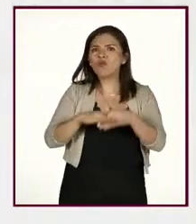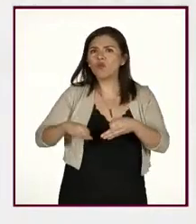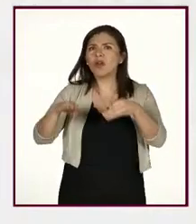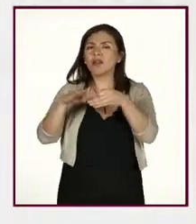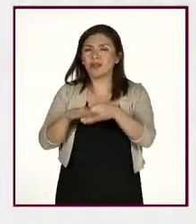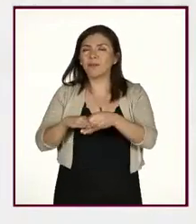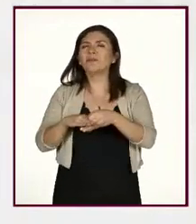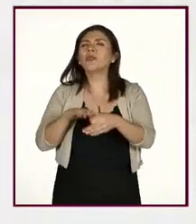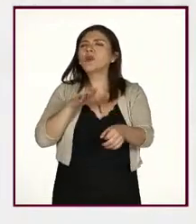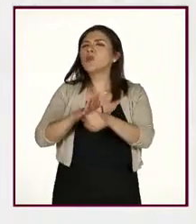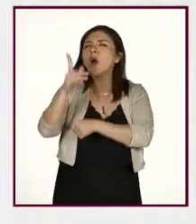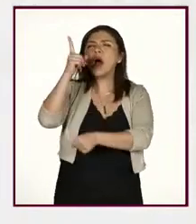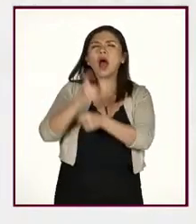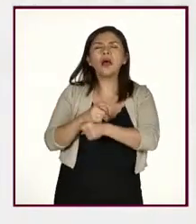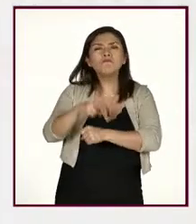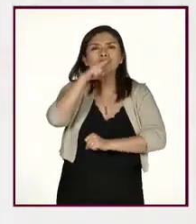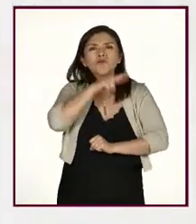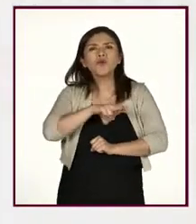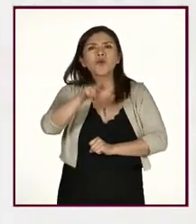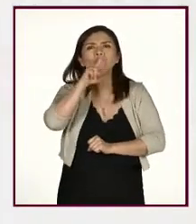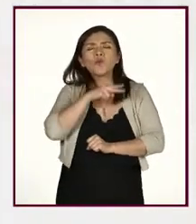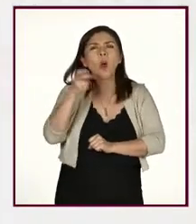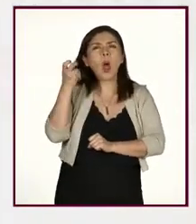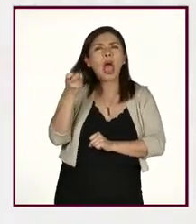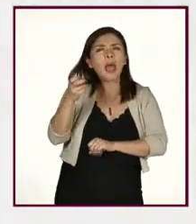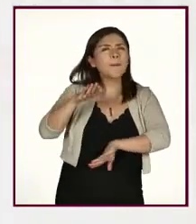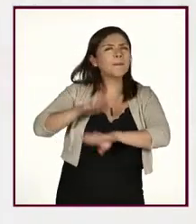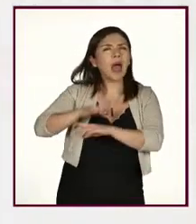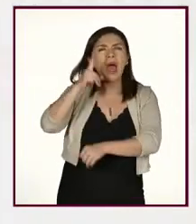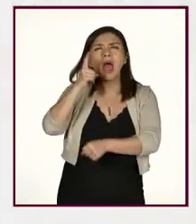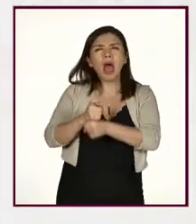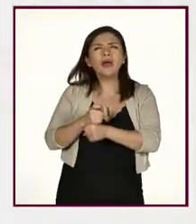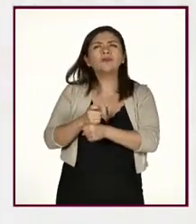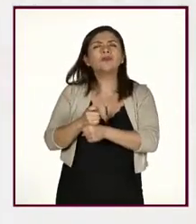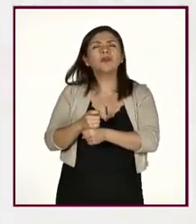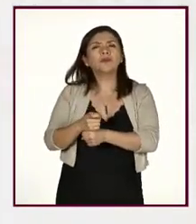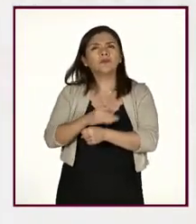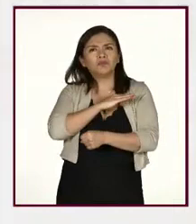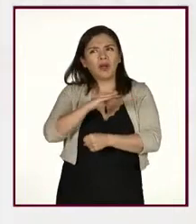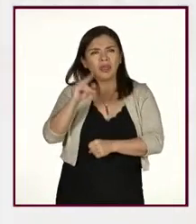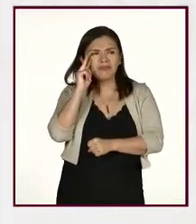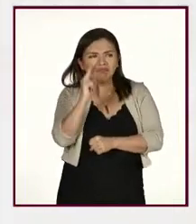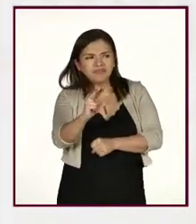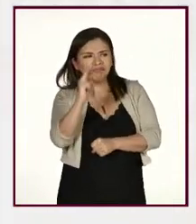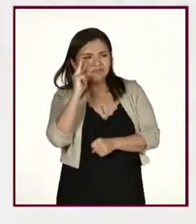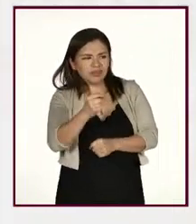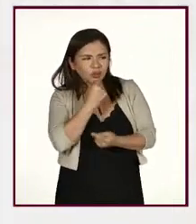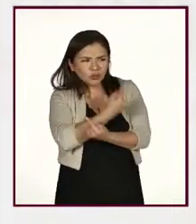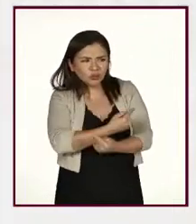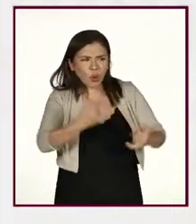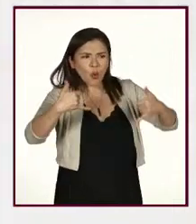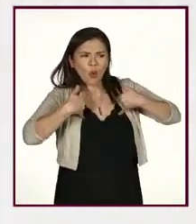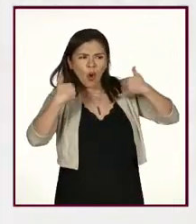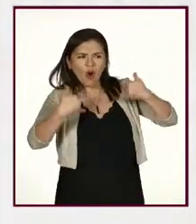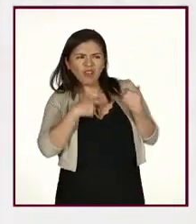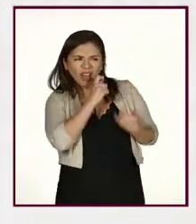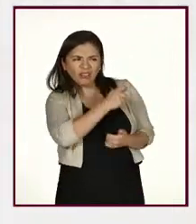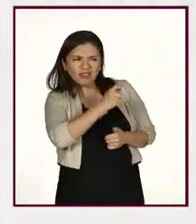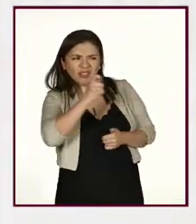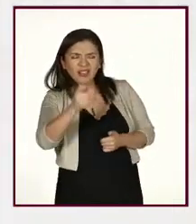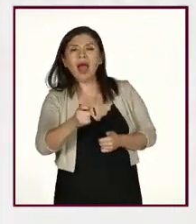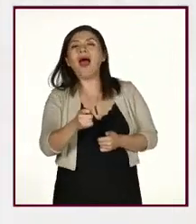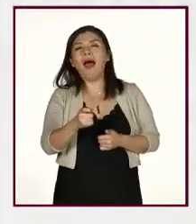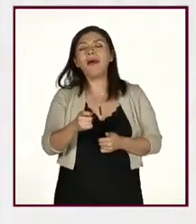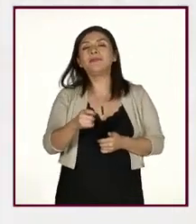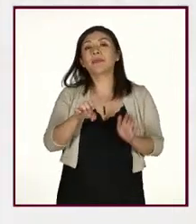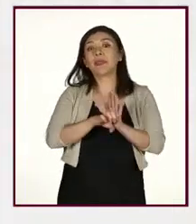¿Cuáles son las preocupaciones ahí constantes, frecuentes, que podemos estar observando en los niños, niñas y adolescentes? Pues están